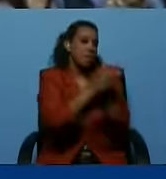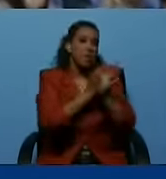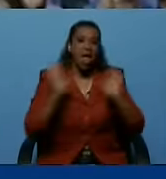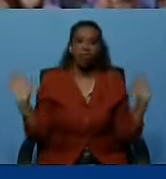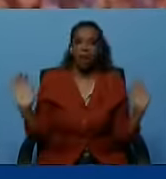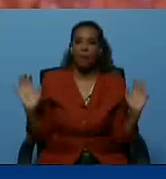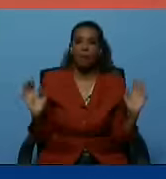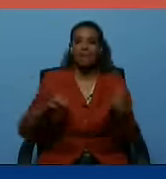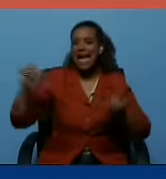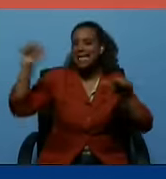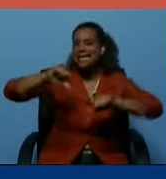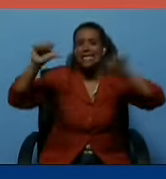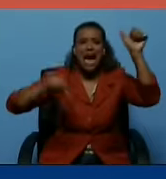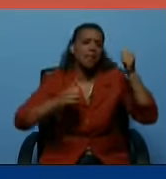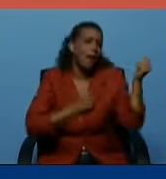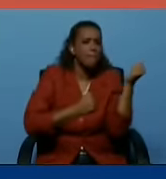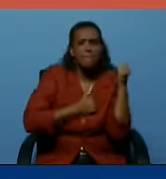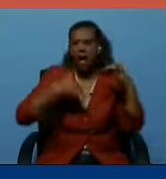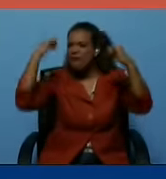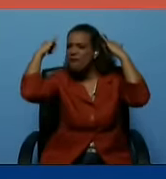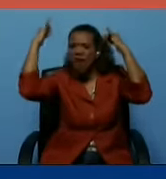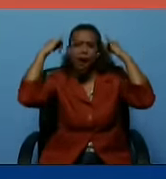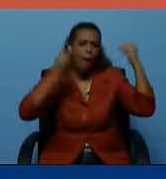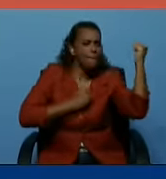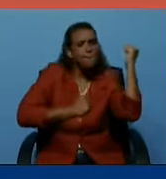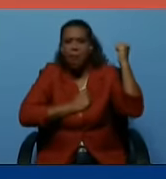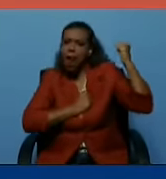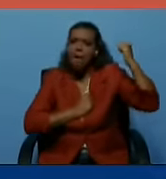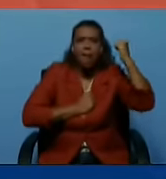de salsa brava, una discoteca de salsa brava,